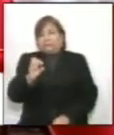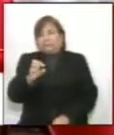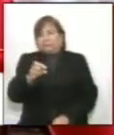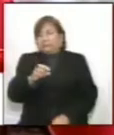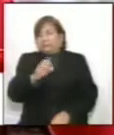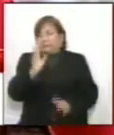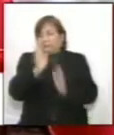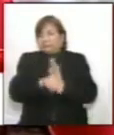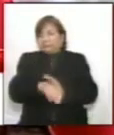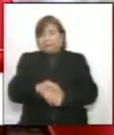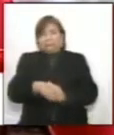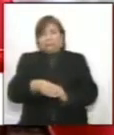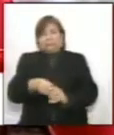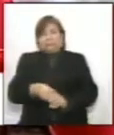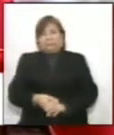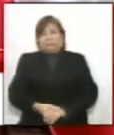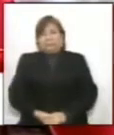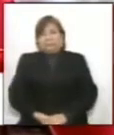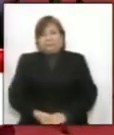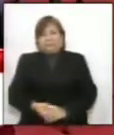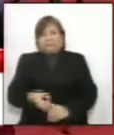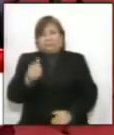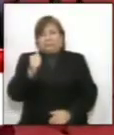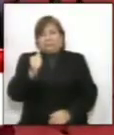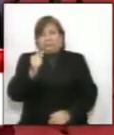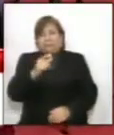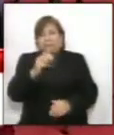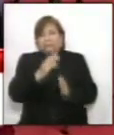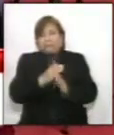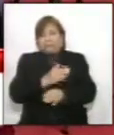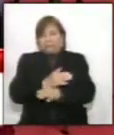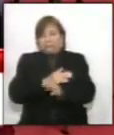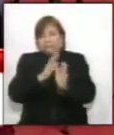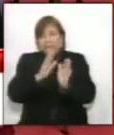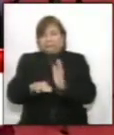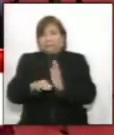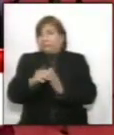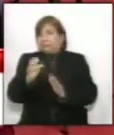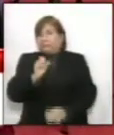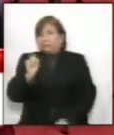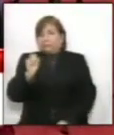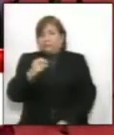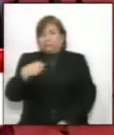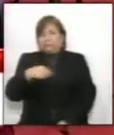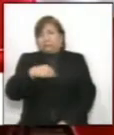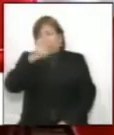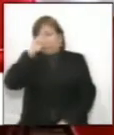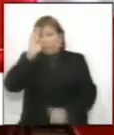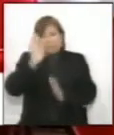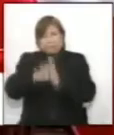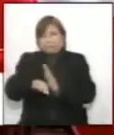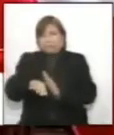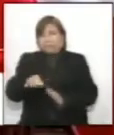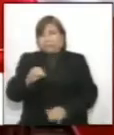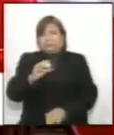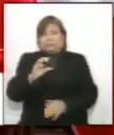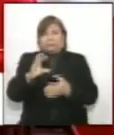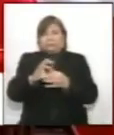No puede ningunear a la bancada de Alianza por el Progreso. No puede ningunear a la bancada de Somos Perú. No puede ningunear a la bancada de Unión por